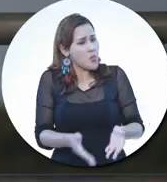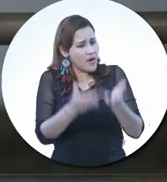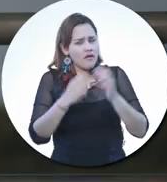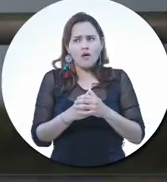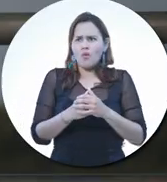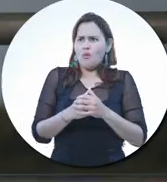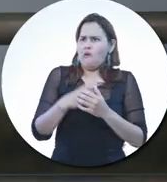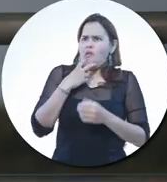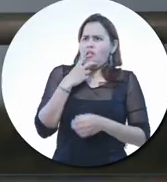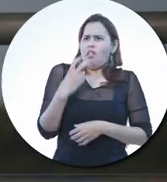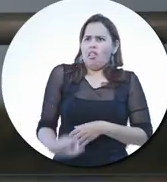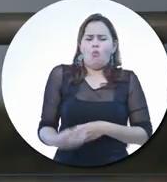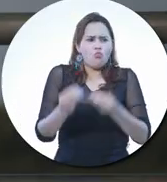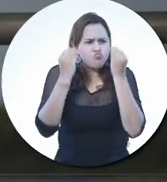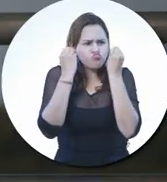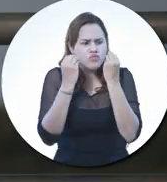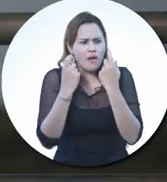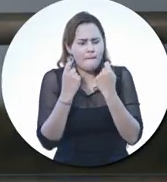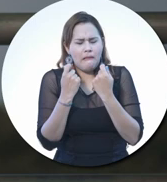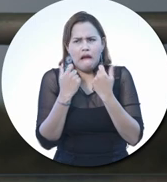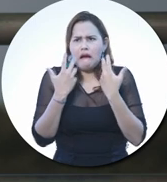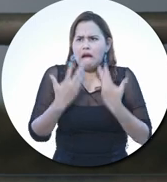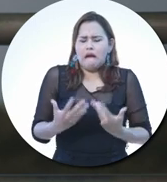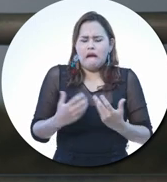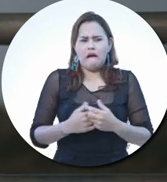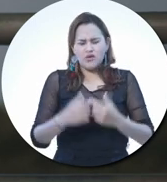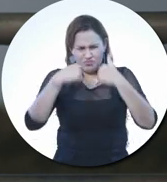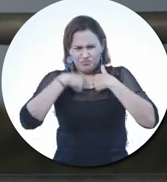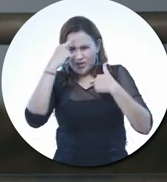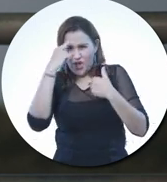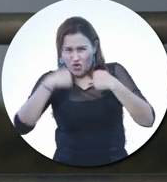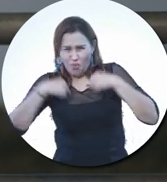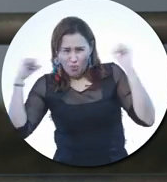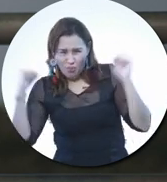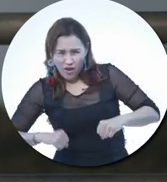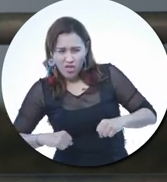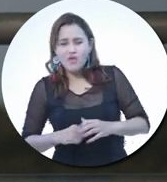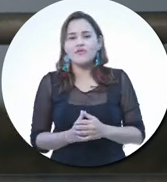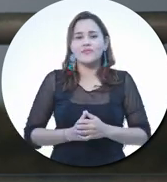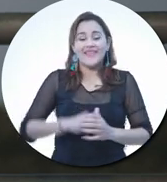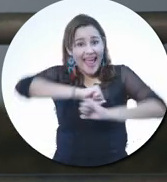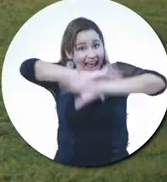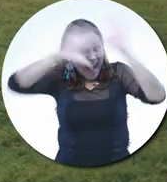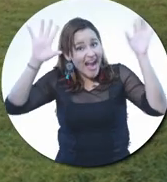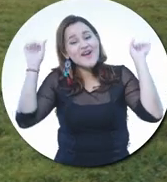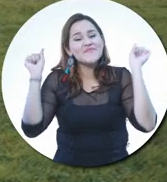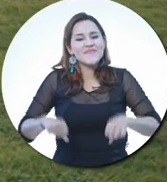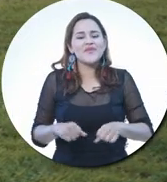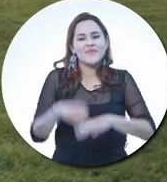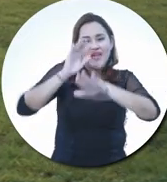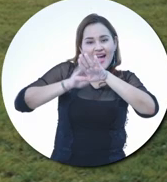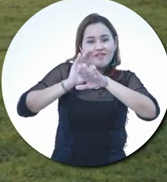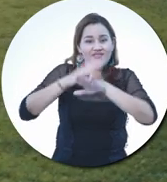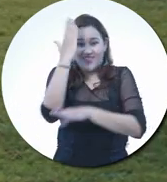potencial. ¡Guau! Wow, eso es muchísimo dinero. ¿Pero tú crees que alguien como yo podría terminar esta carrera?